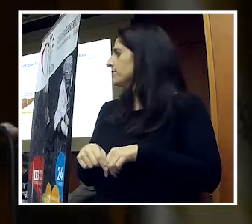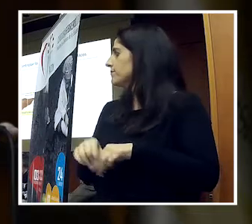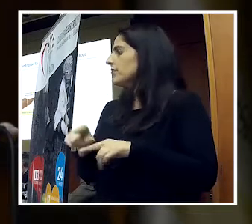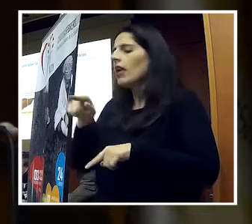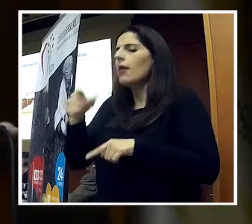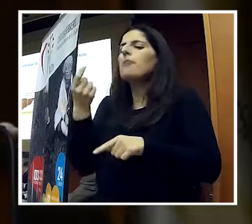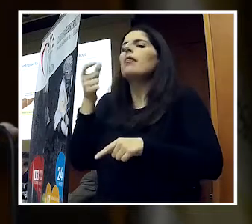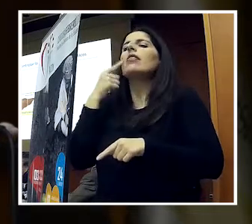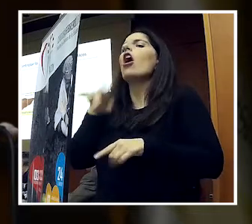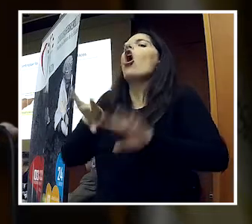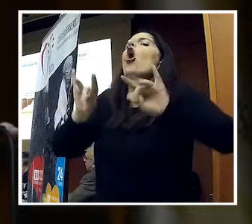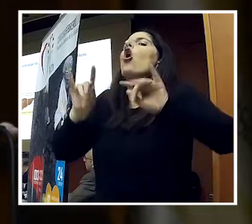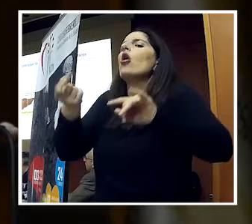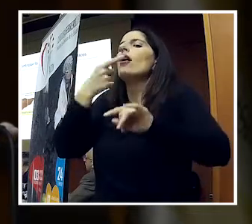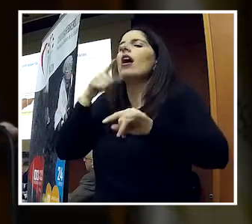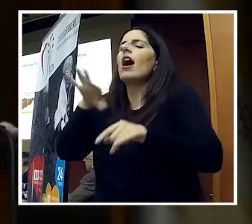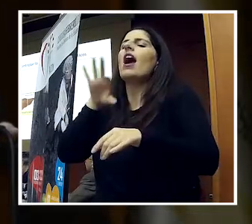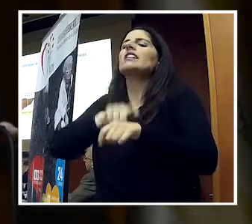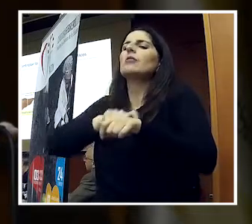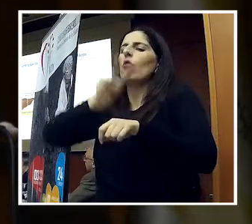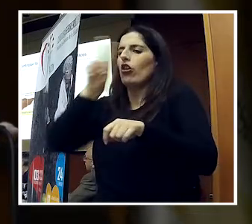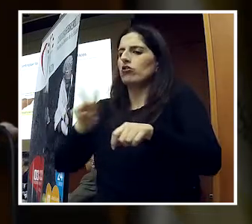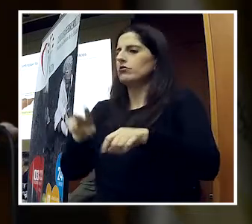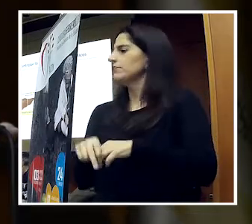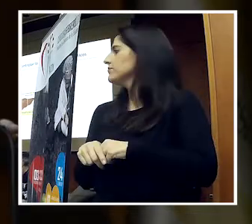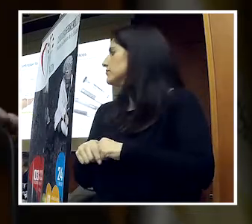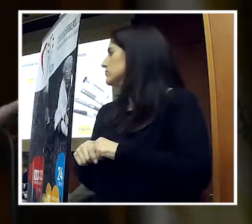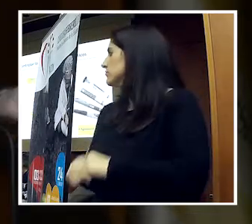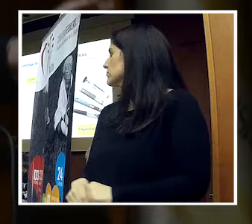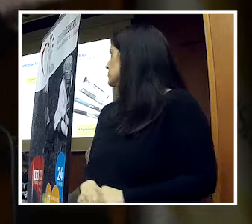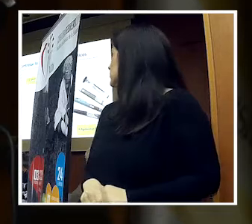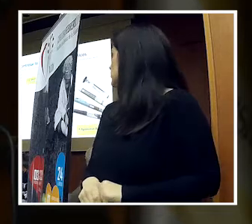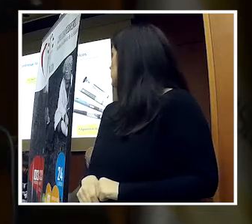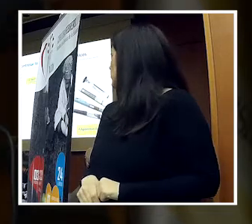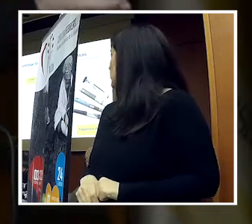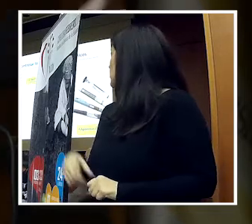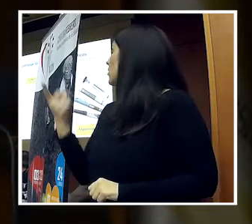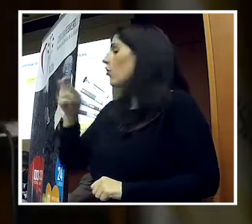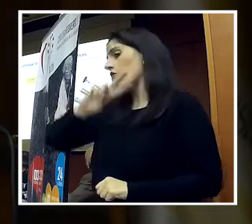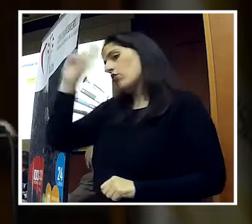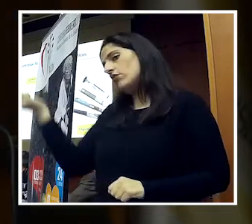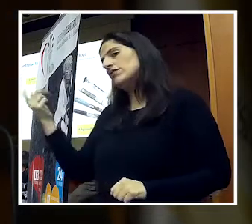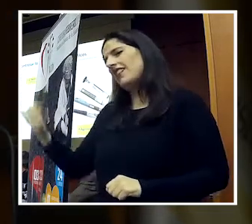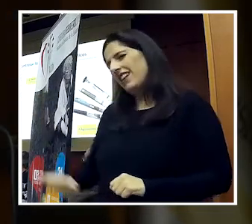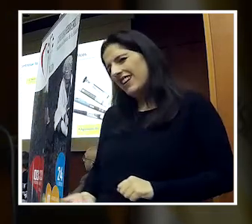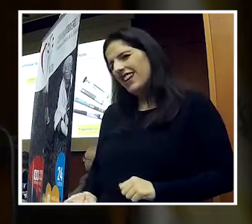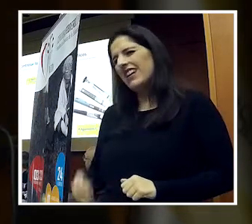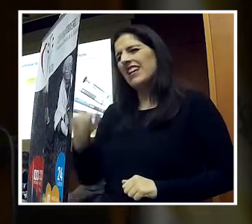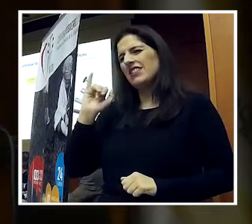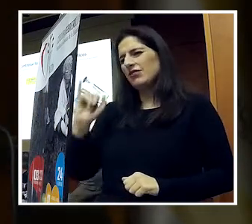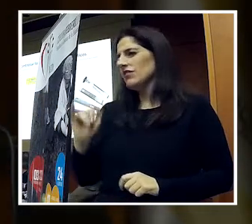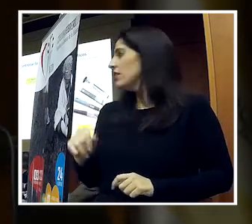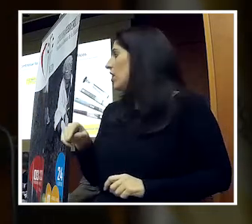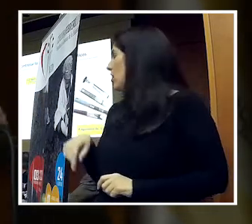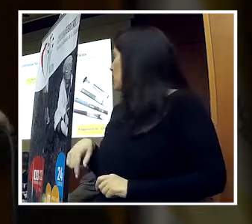oro para todas las personas que tienen una diabetes tipo 2 y algunos diabéticos tipo 1. Y dos palabras de lo más